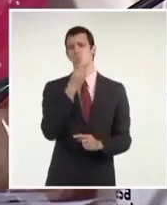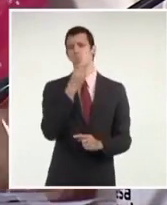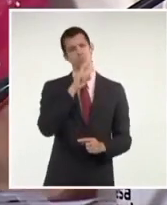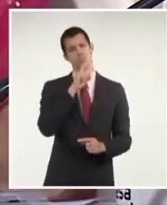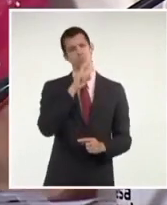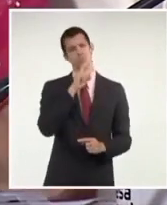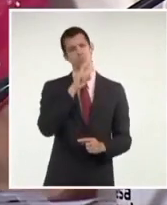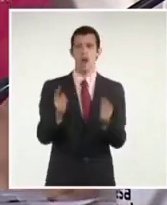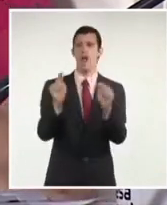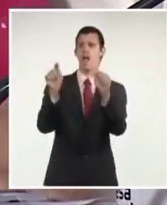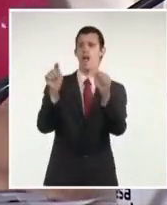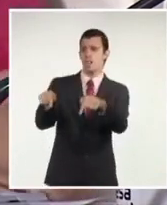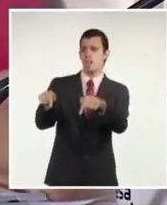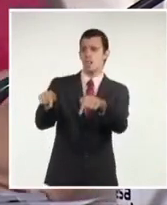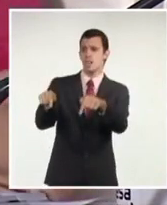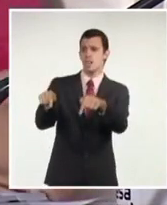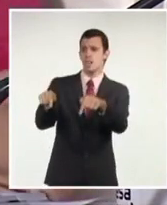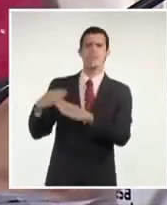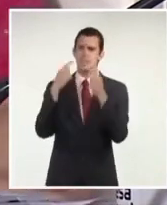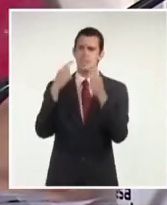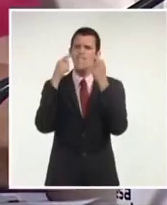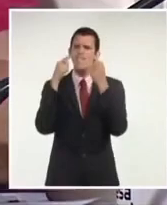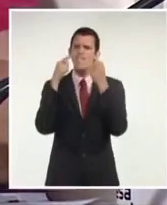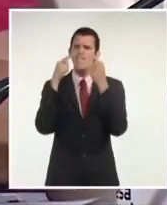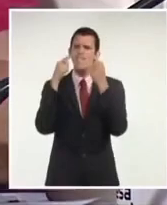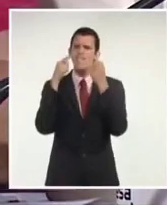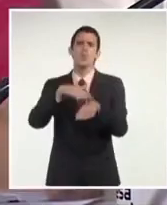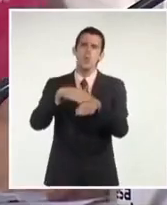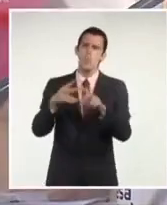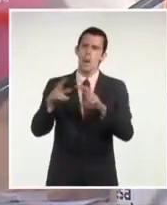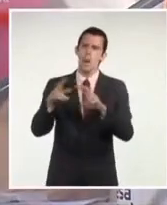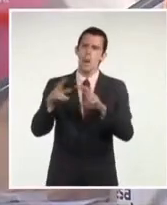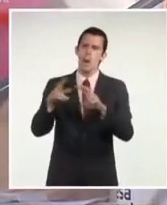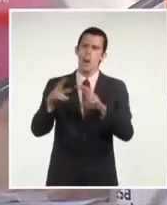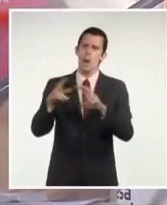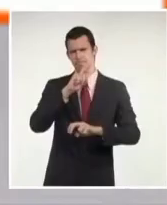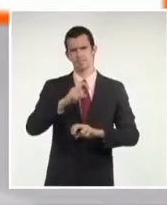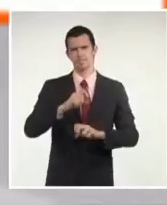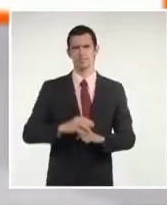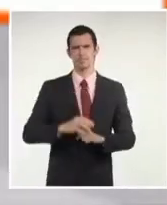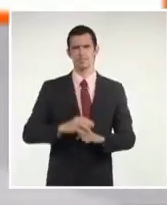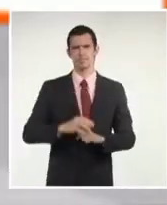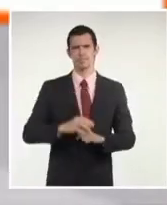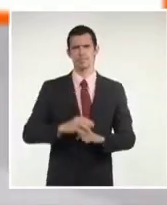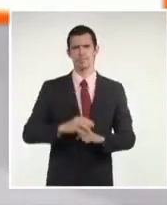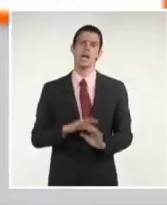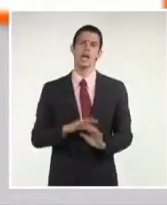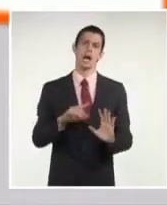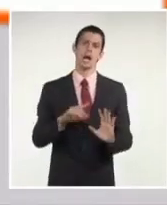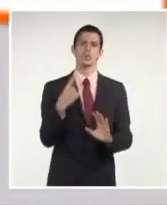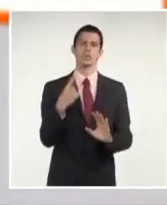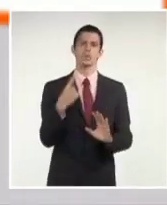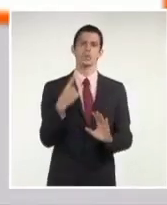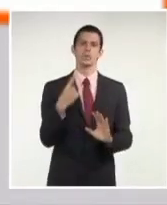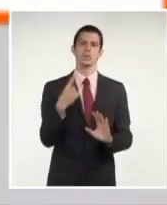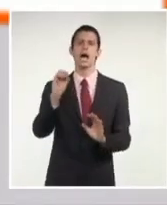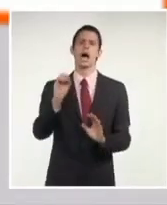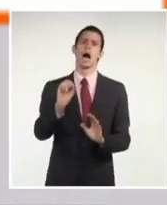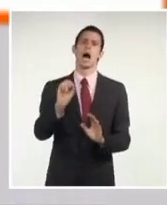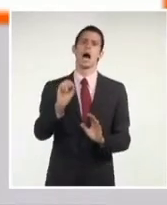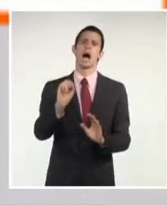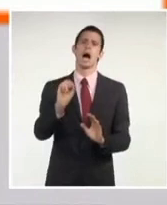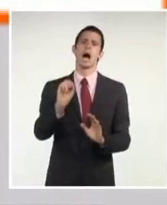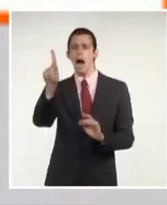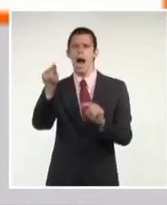allí. Entonces hablamos de dónde se notificaron el virus. La detección de la variante alfa se hizo en el Reino Unido y realmente